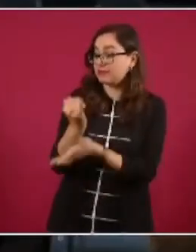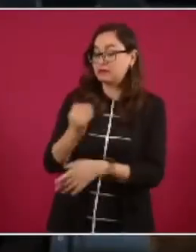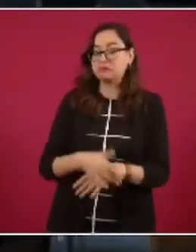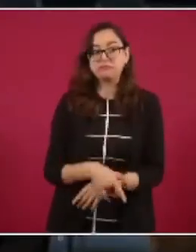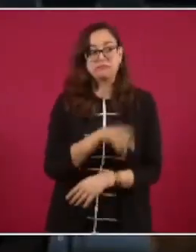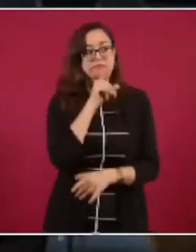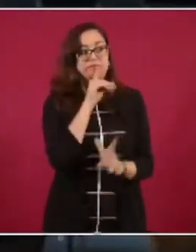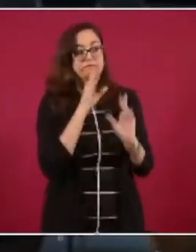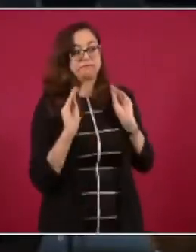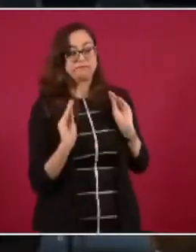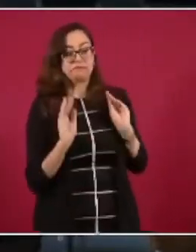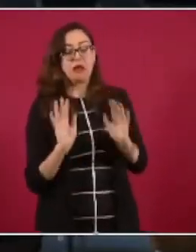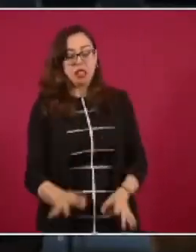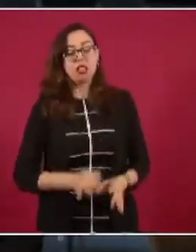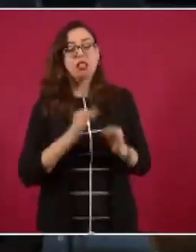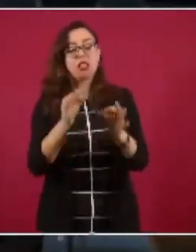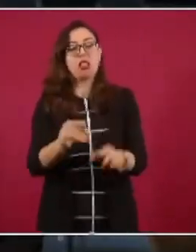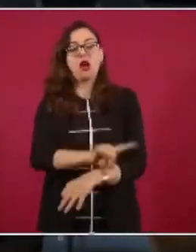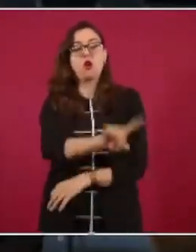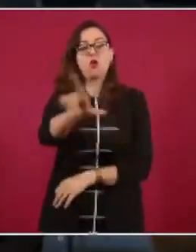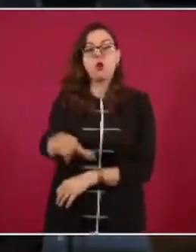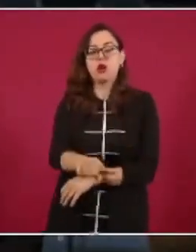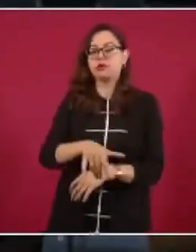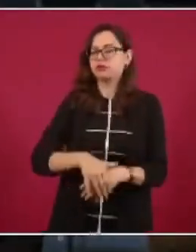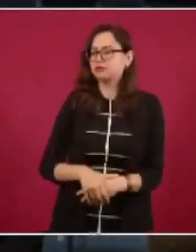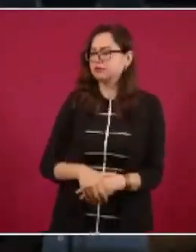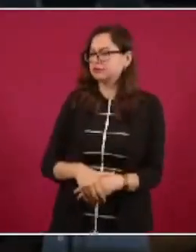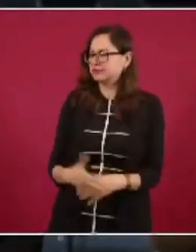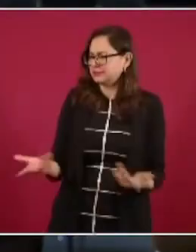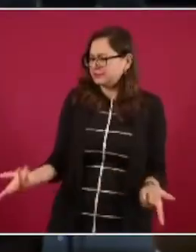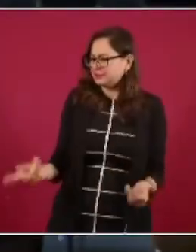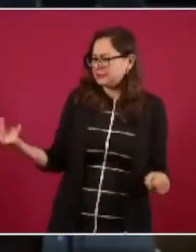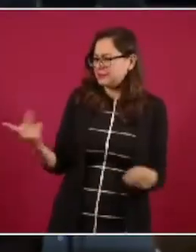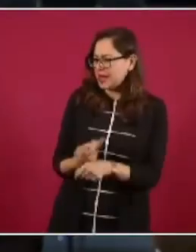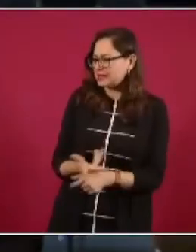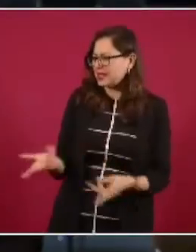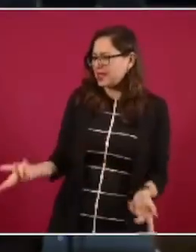puso fecha, pese a que ganan arriba de 400,000 pesos al mes.